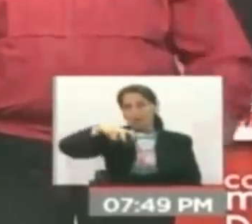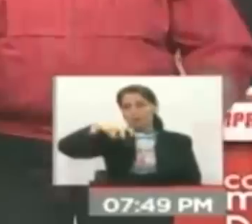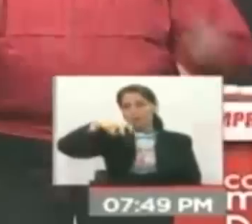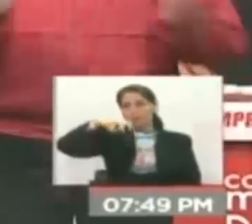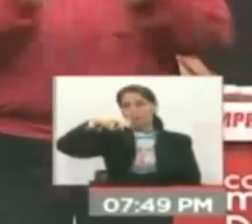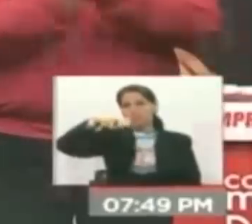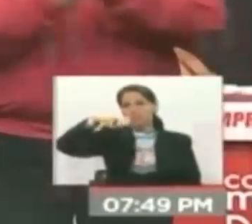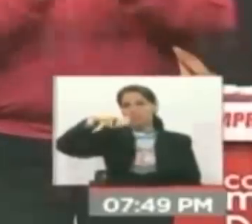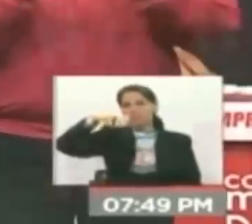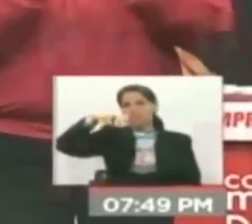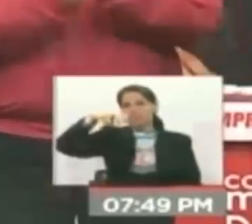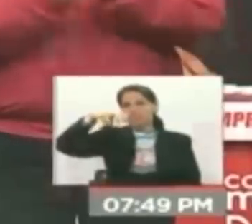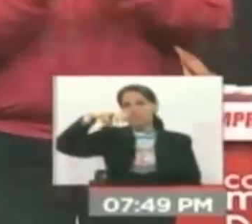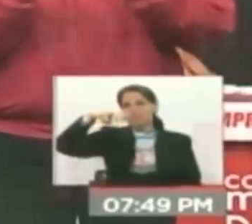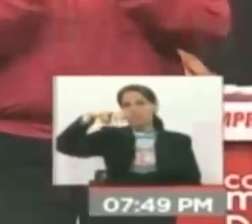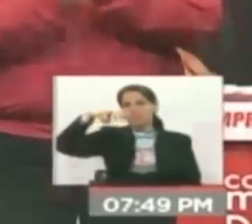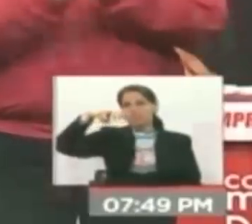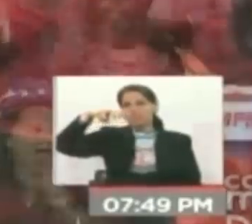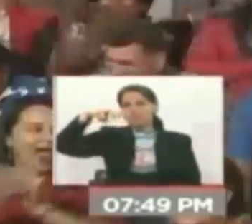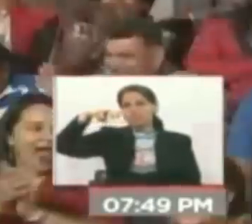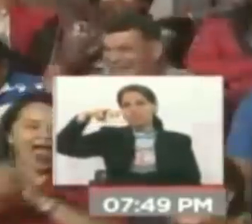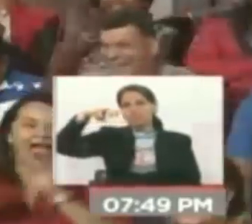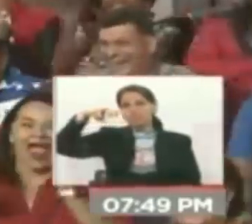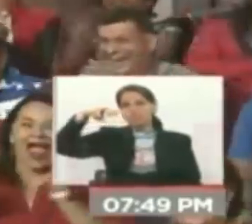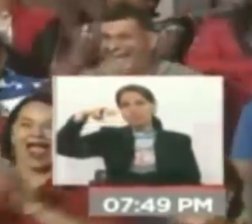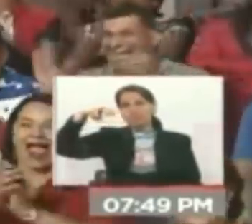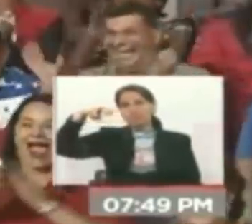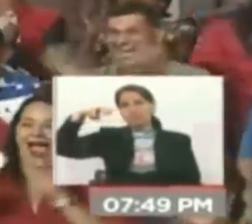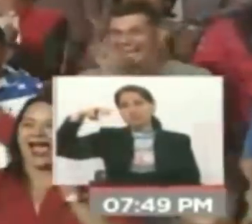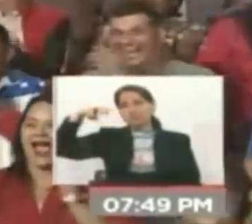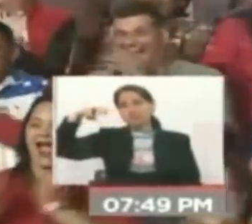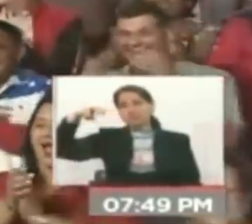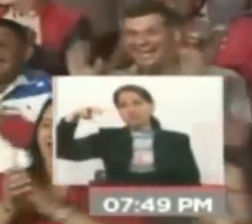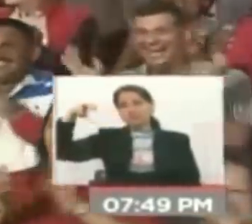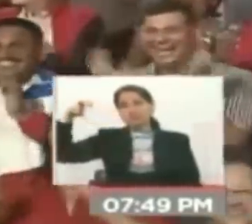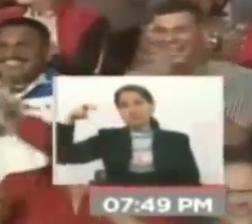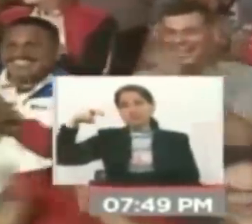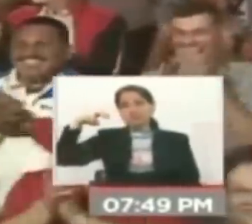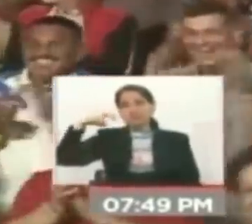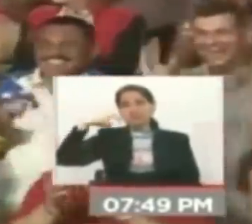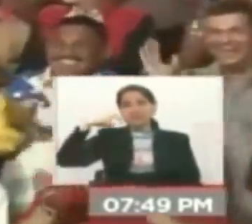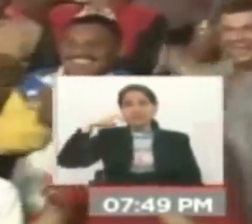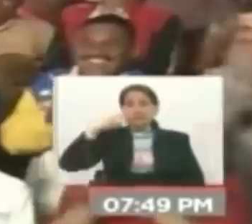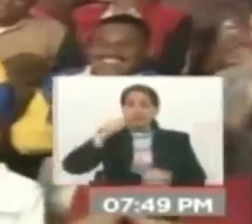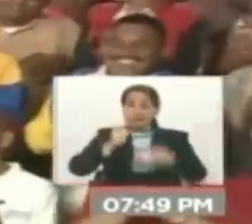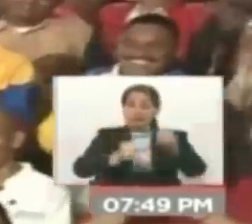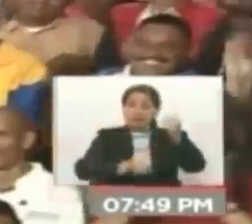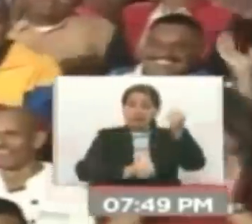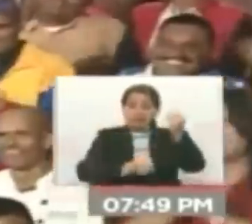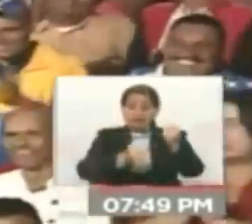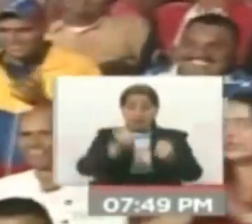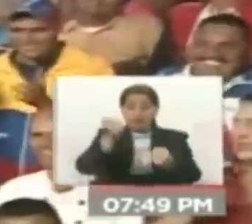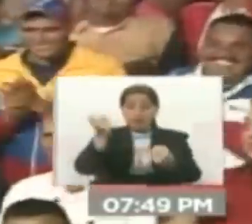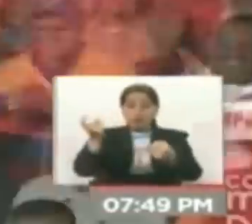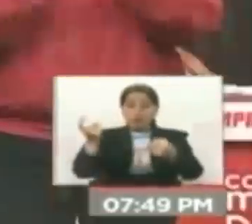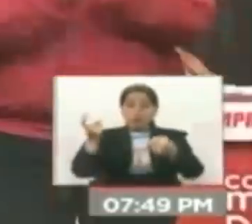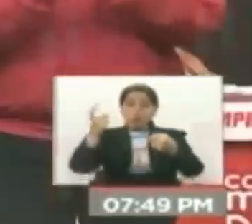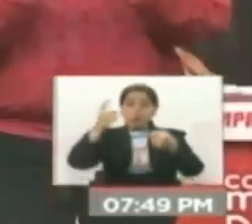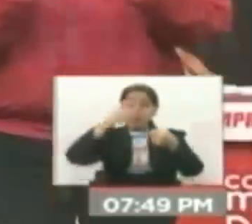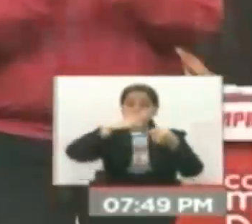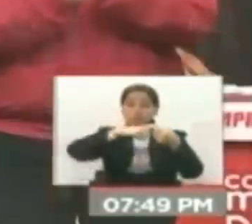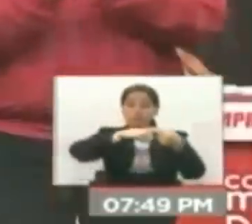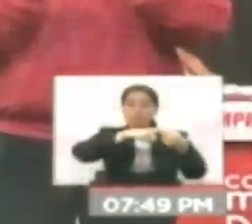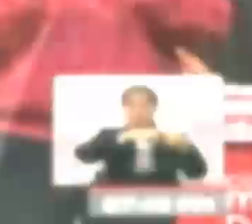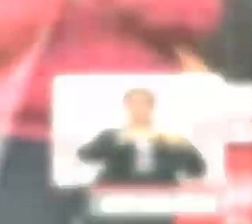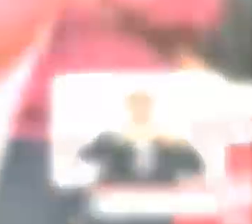expreso político venezolano está la carta entregada arroba real donald trump y bip y ambos me aseguraron y así